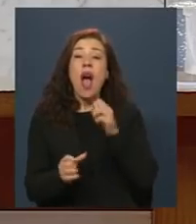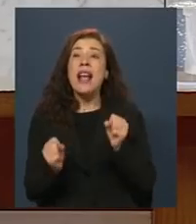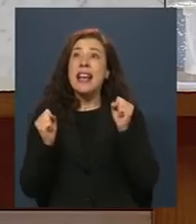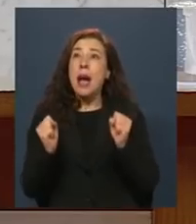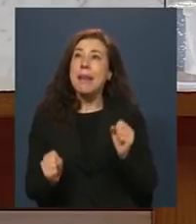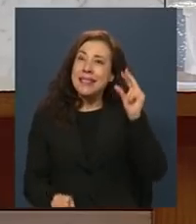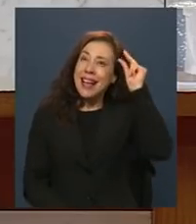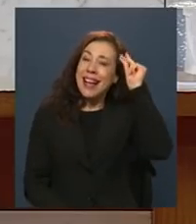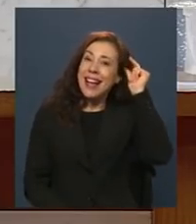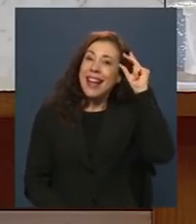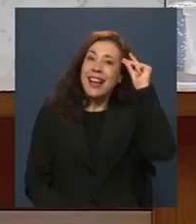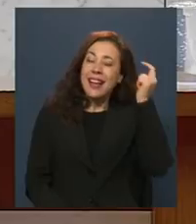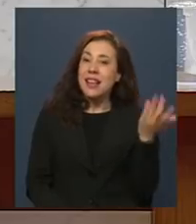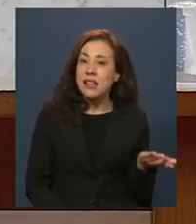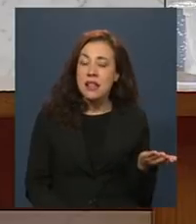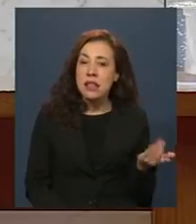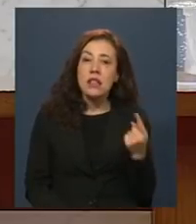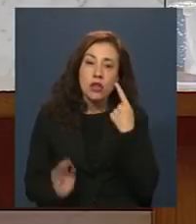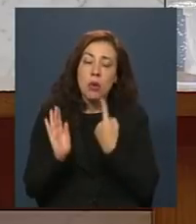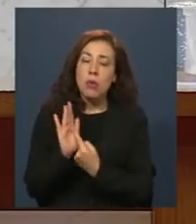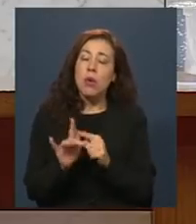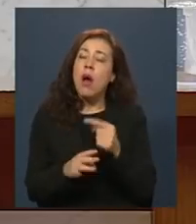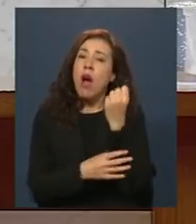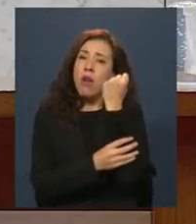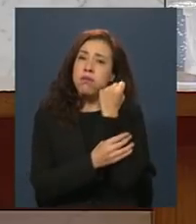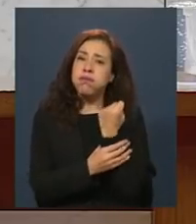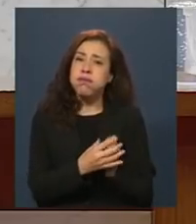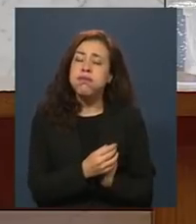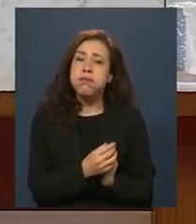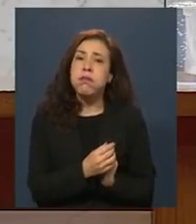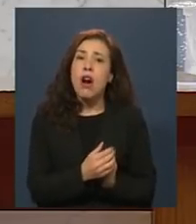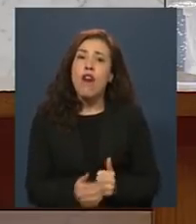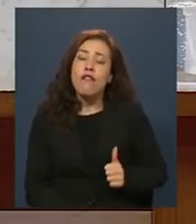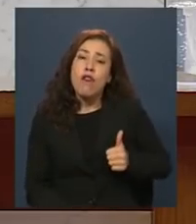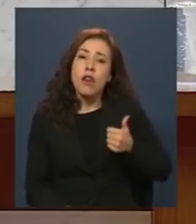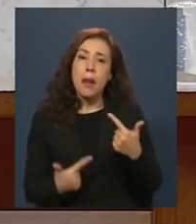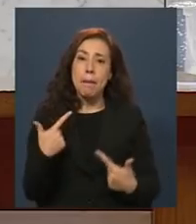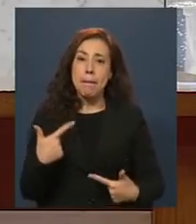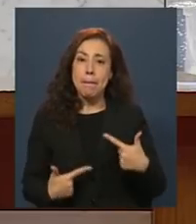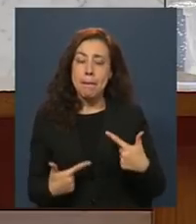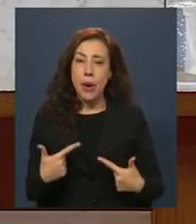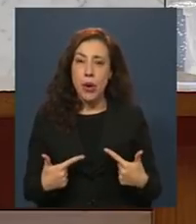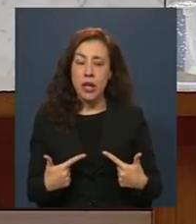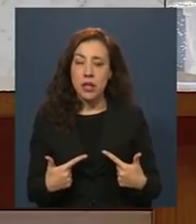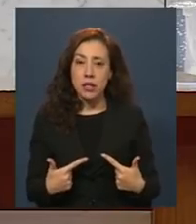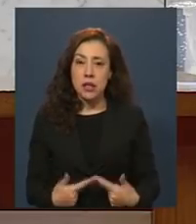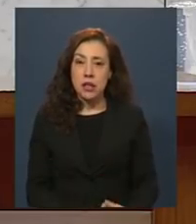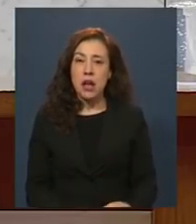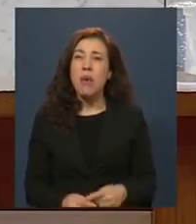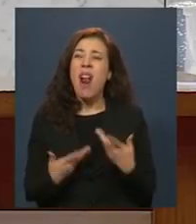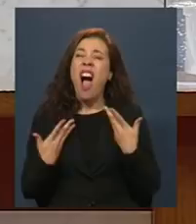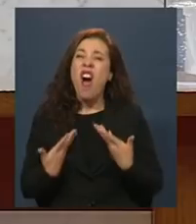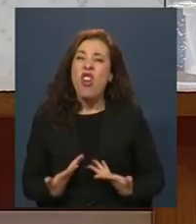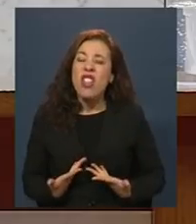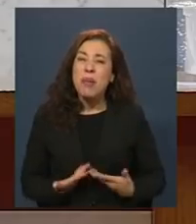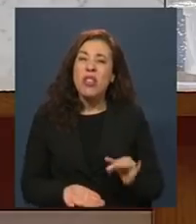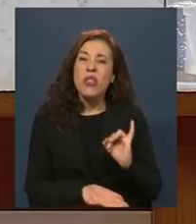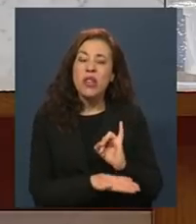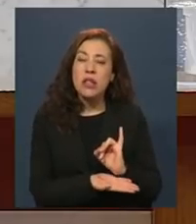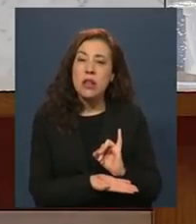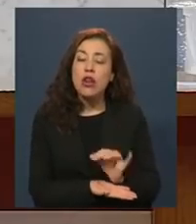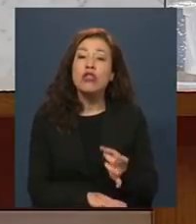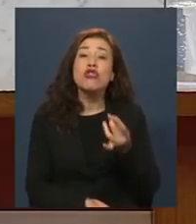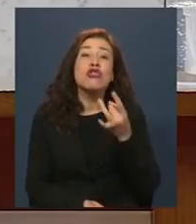iniciativa. Esto revela el agotamiento de la voluntad política, y esta fatiga institucional